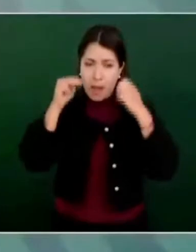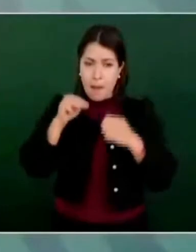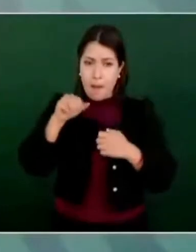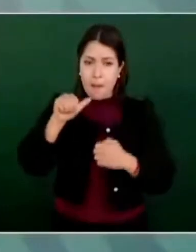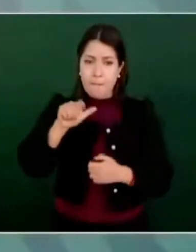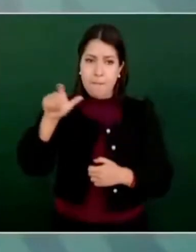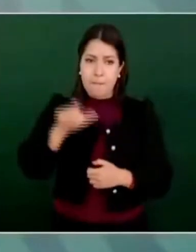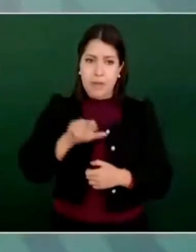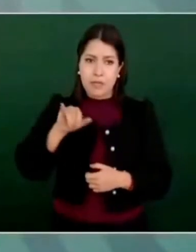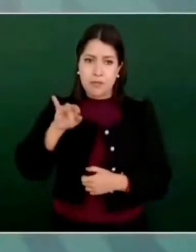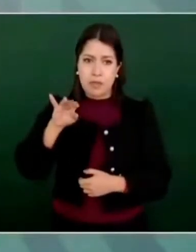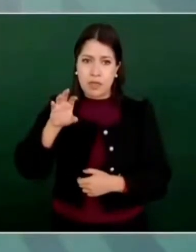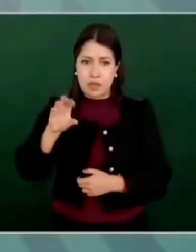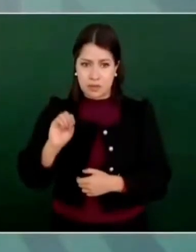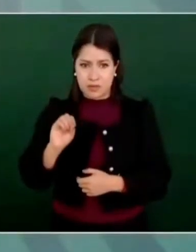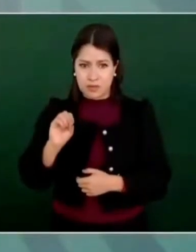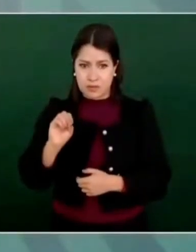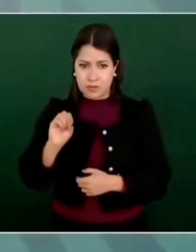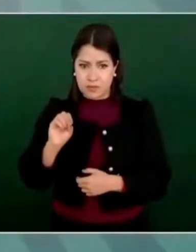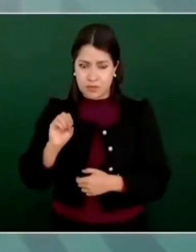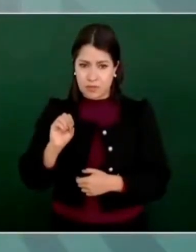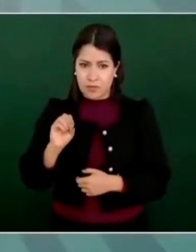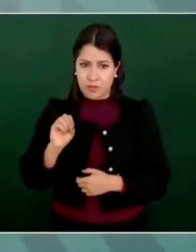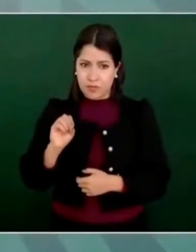estos reaccionarios